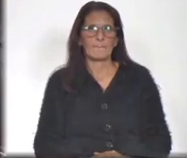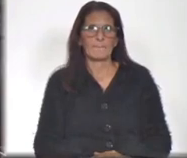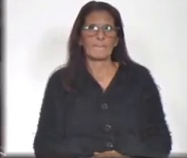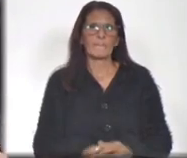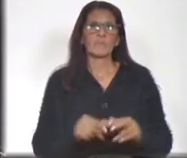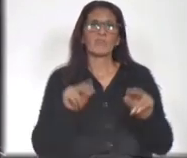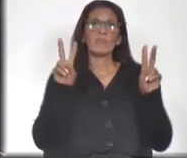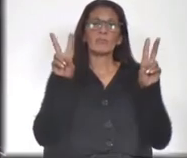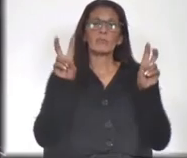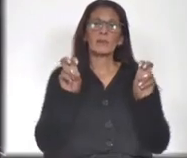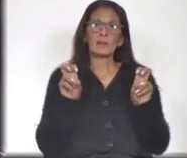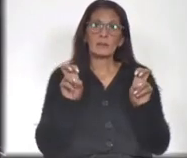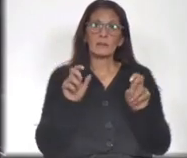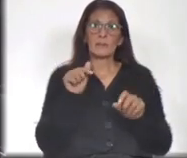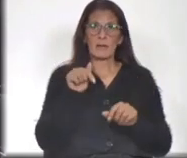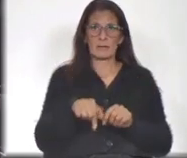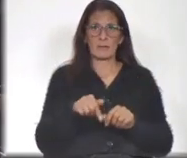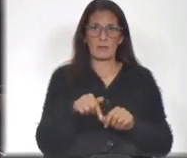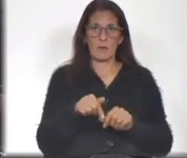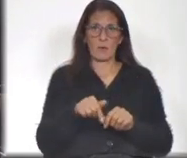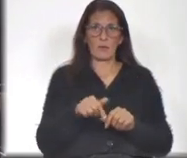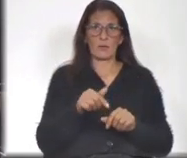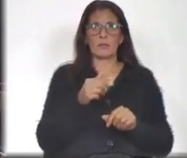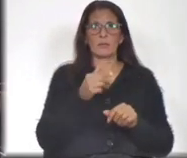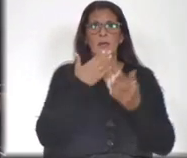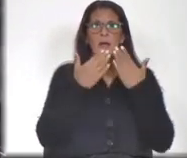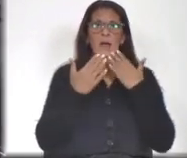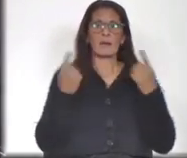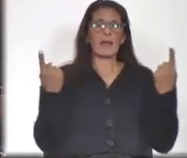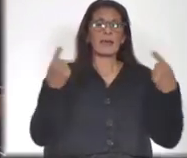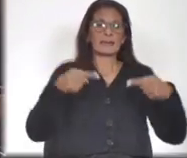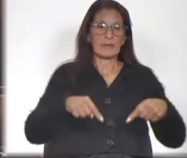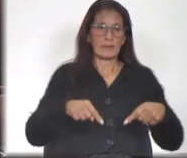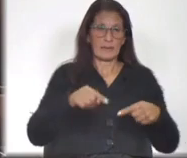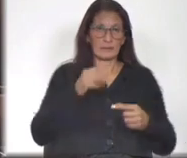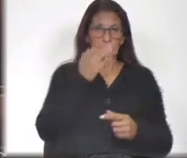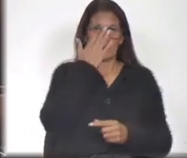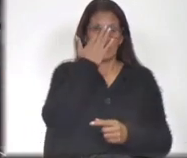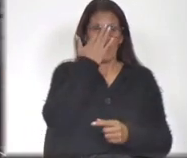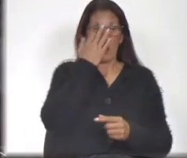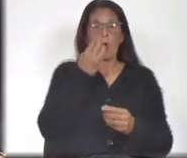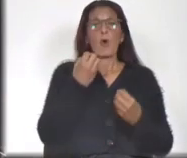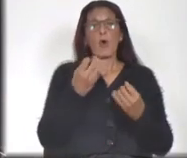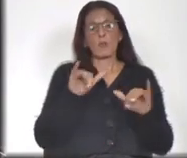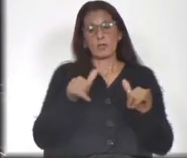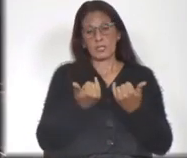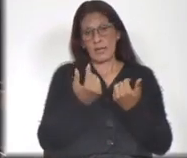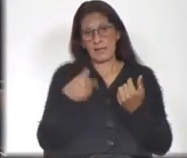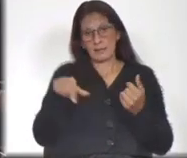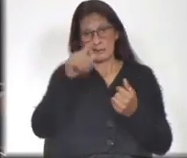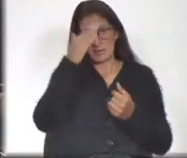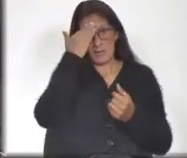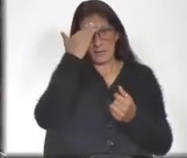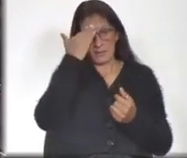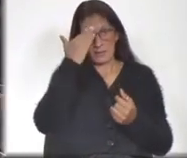El tema que lleva a esta interpelación, como ya todos sabemos,